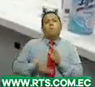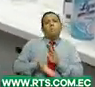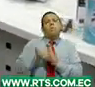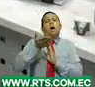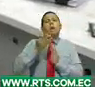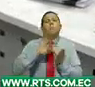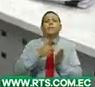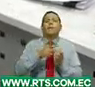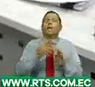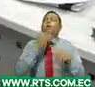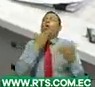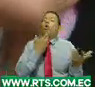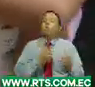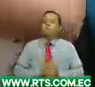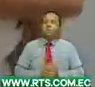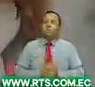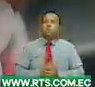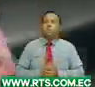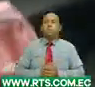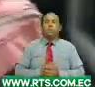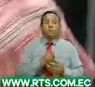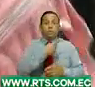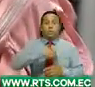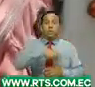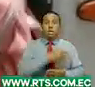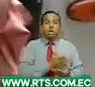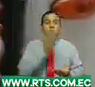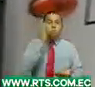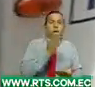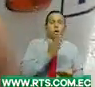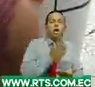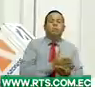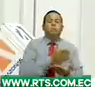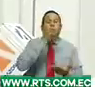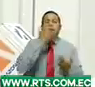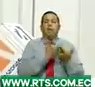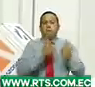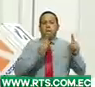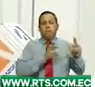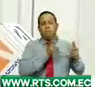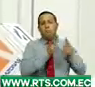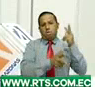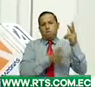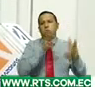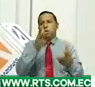Ellos levantaron la medida y la ATM intensificó los controles. Que aplique